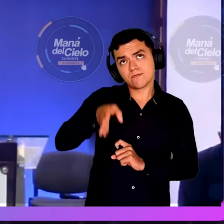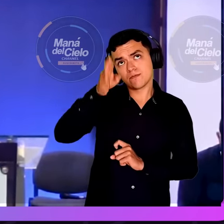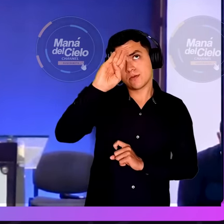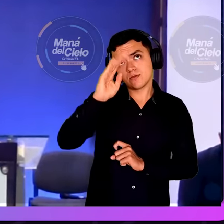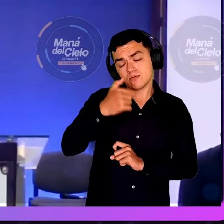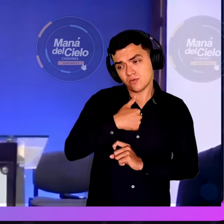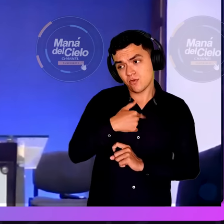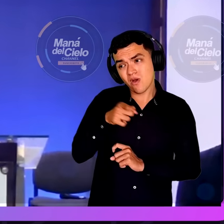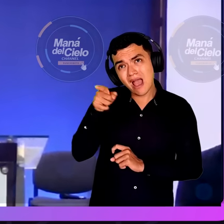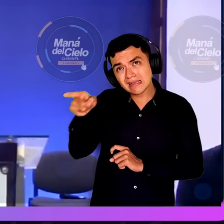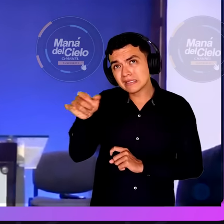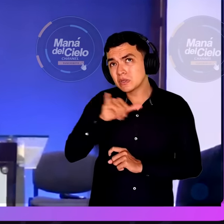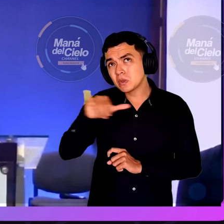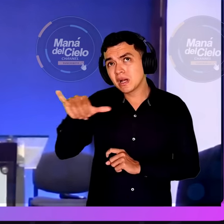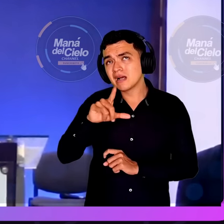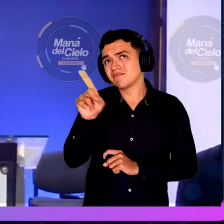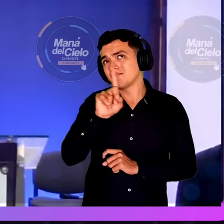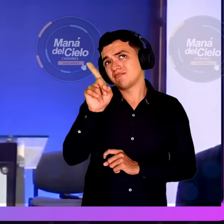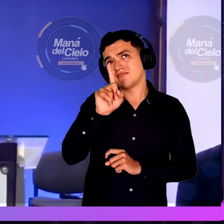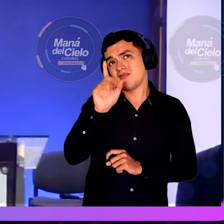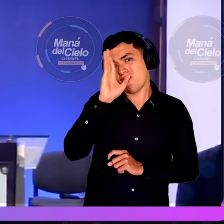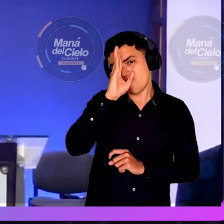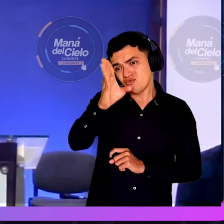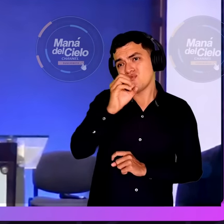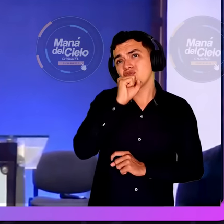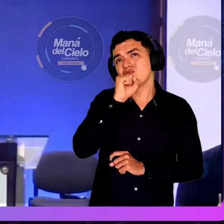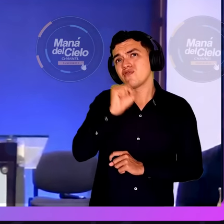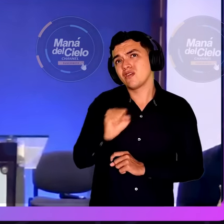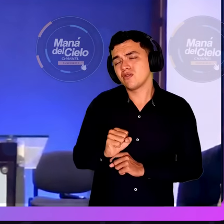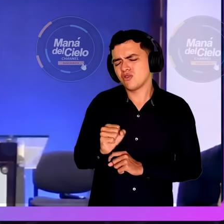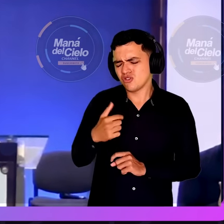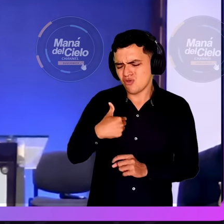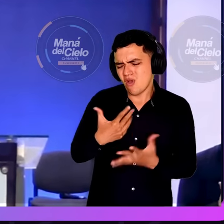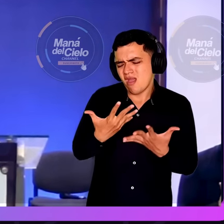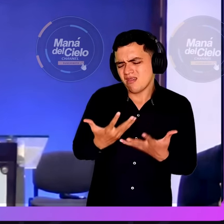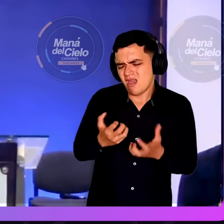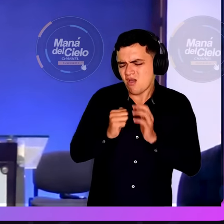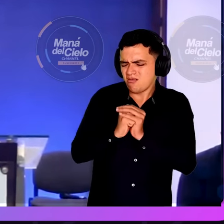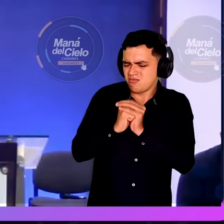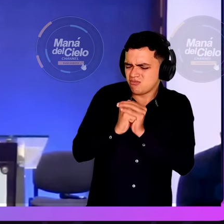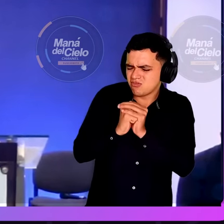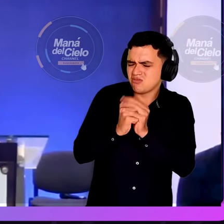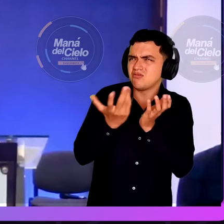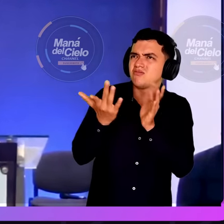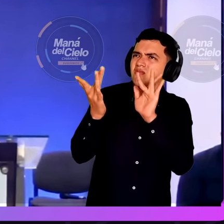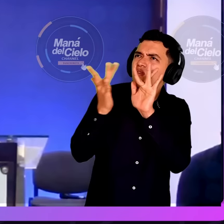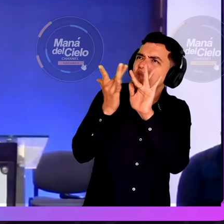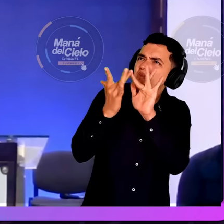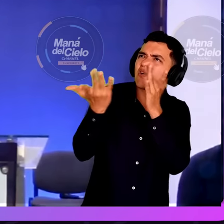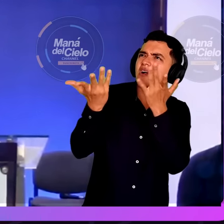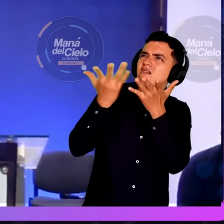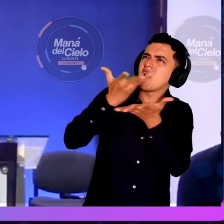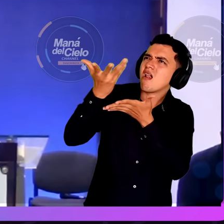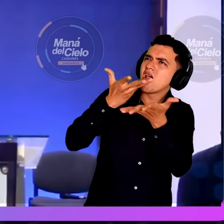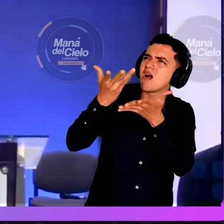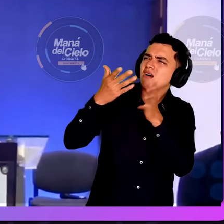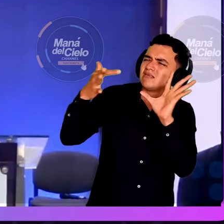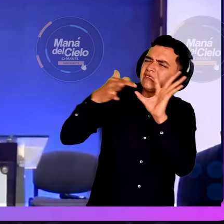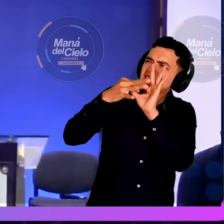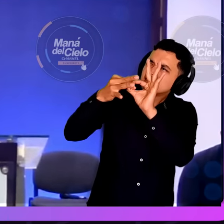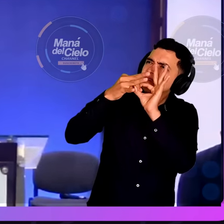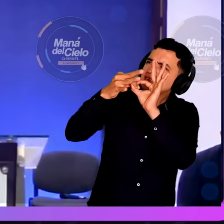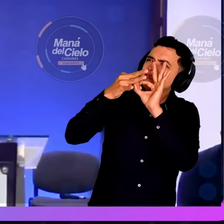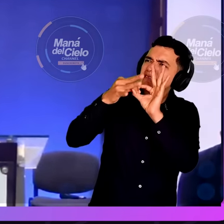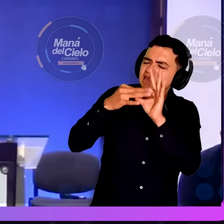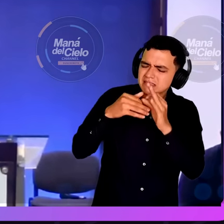pero eso yo lo vi y lo tomé. Entonces yo comencé a orar: Señor, hasta el último minuto que yo esté en esta tierra, que yo